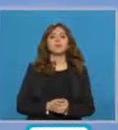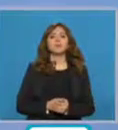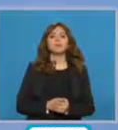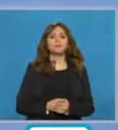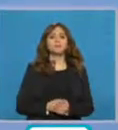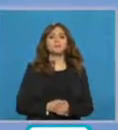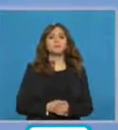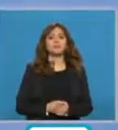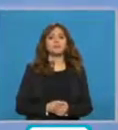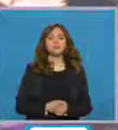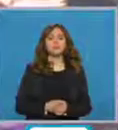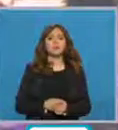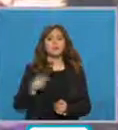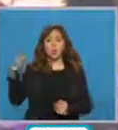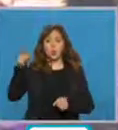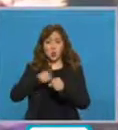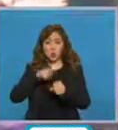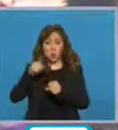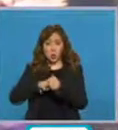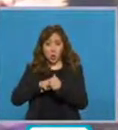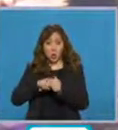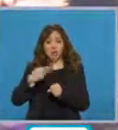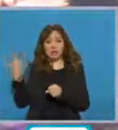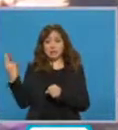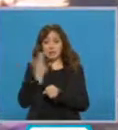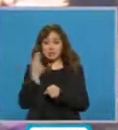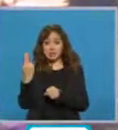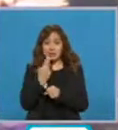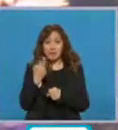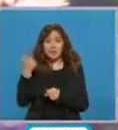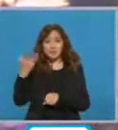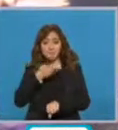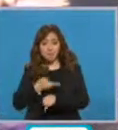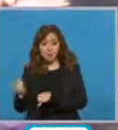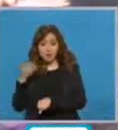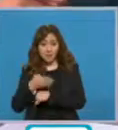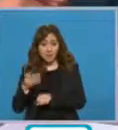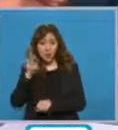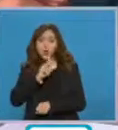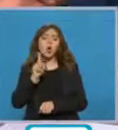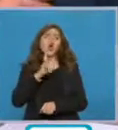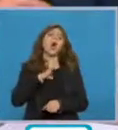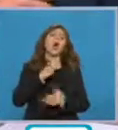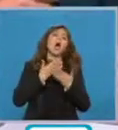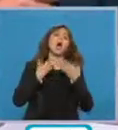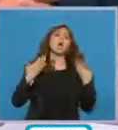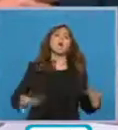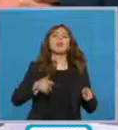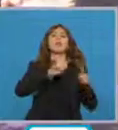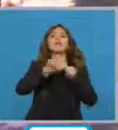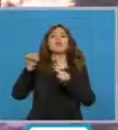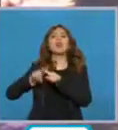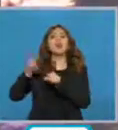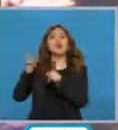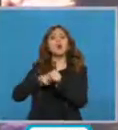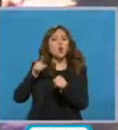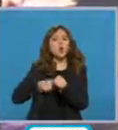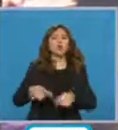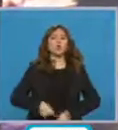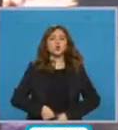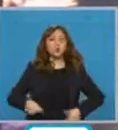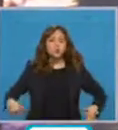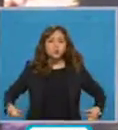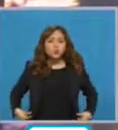como, o sea, Los colores, no a pues, fuerza ya tendría que ser blanco, por ejemplo. No, ya hay muchísimas ¿Verdad? tonalidades, ya están incluso, les ponen las cintas de